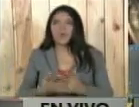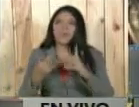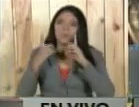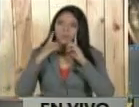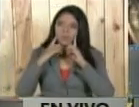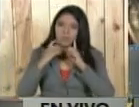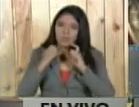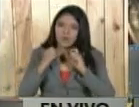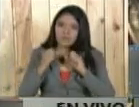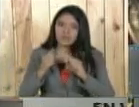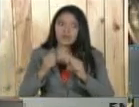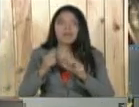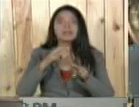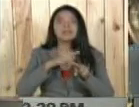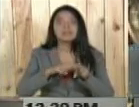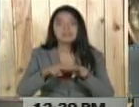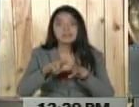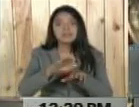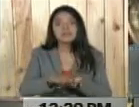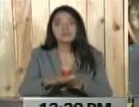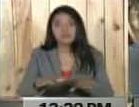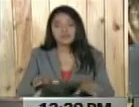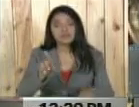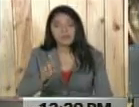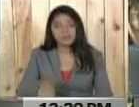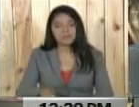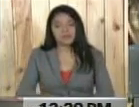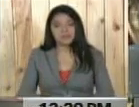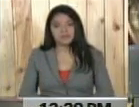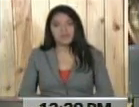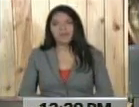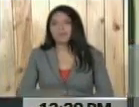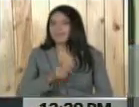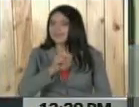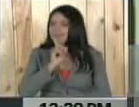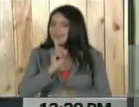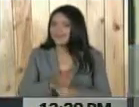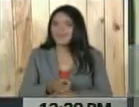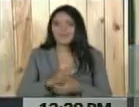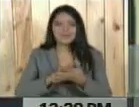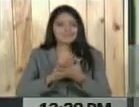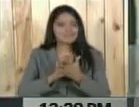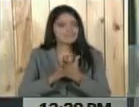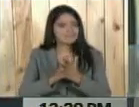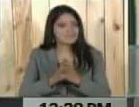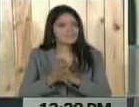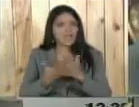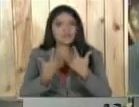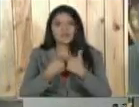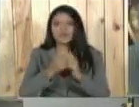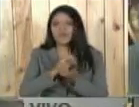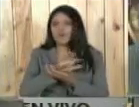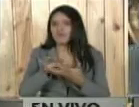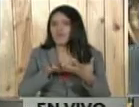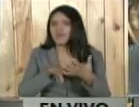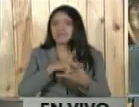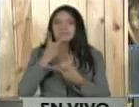profesionales, hasta niños y niñas. Tenemos que cerrar el ciclo de una violencia